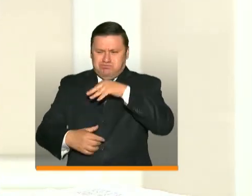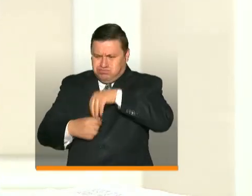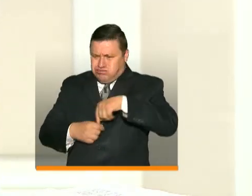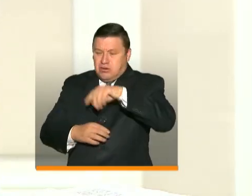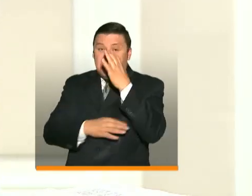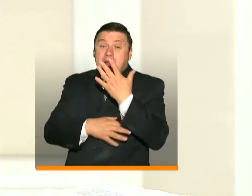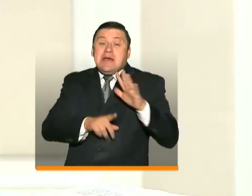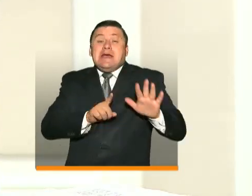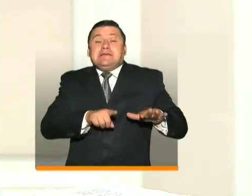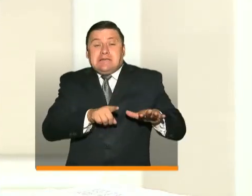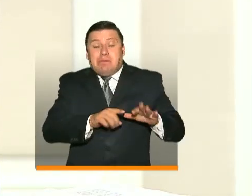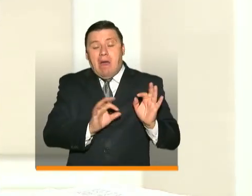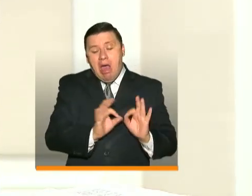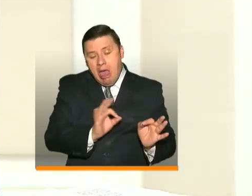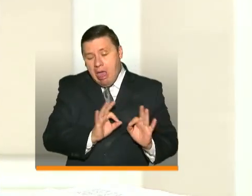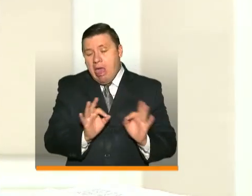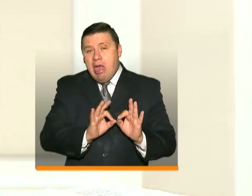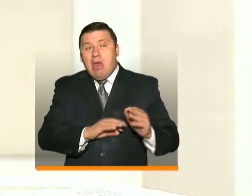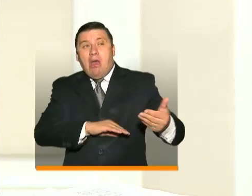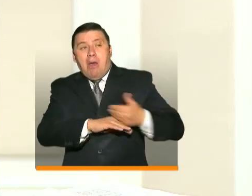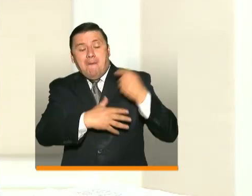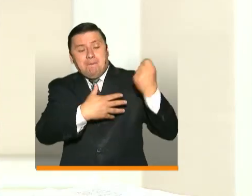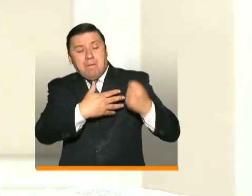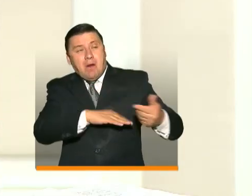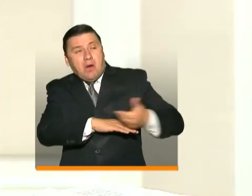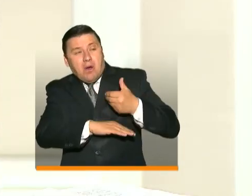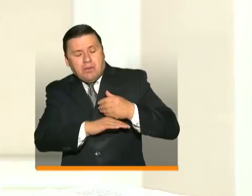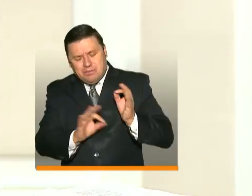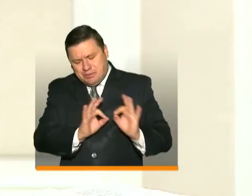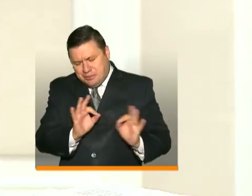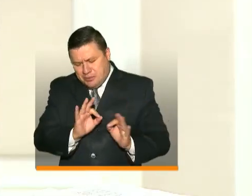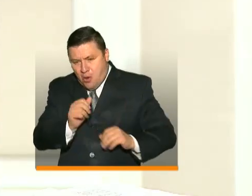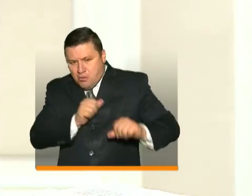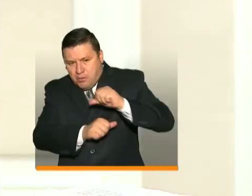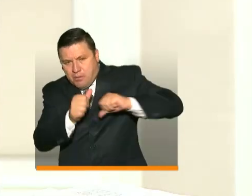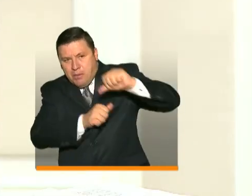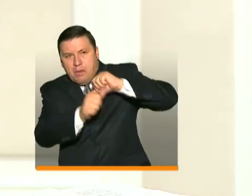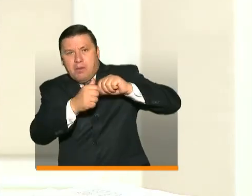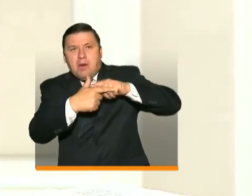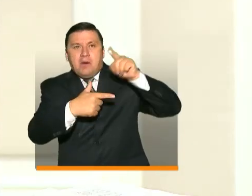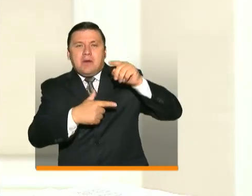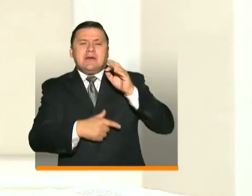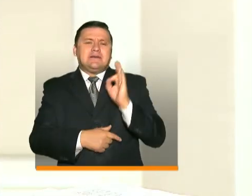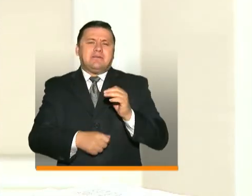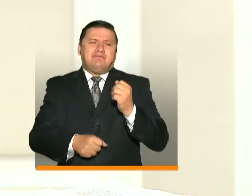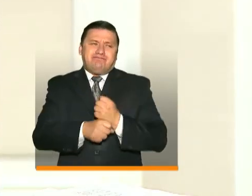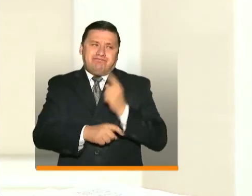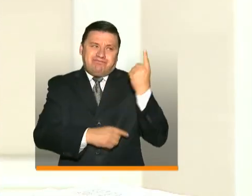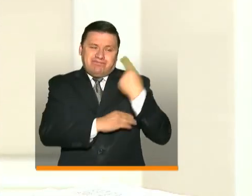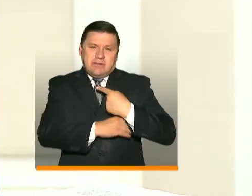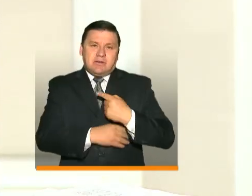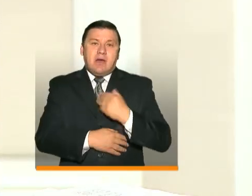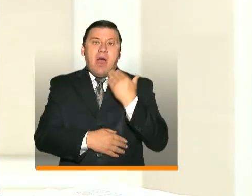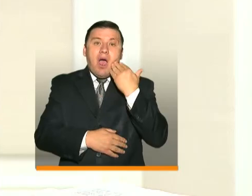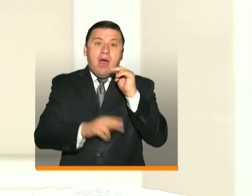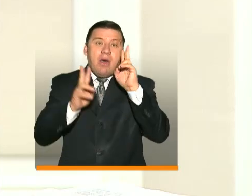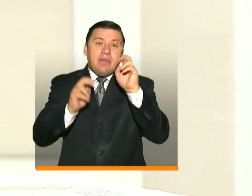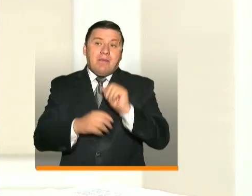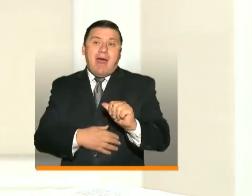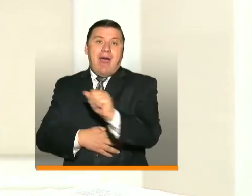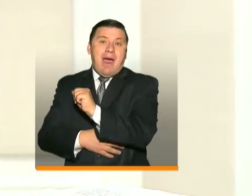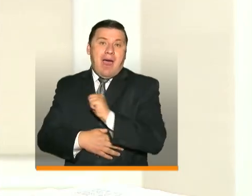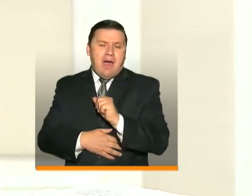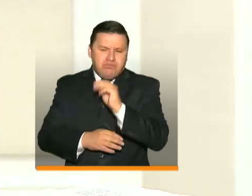en 6 meses nos presenta sus recomendaciones y algo en lo que hemos trabajado siempre con usted, que es el tema de la mujer, las